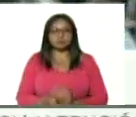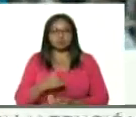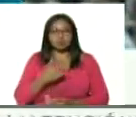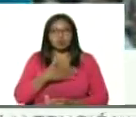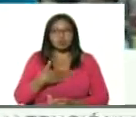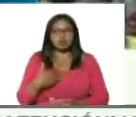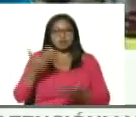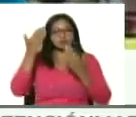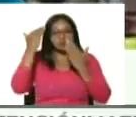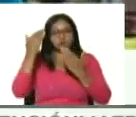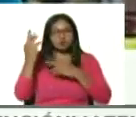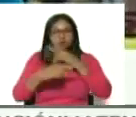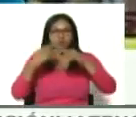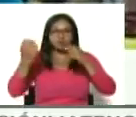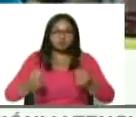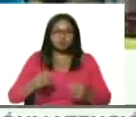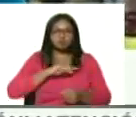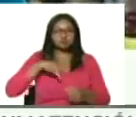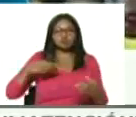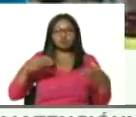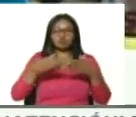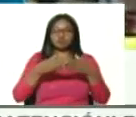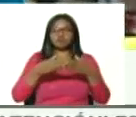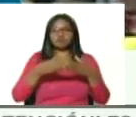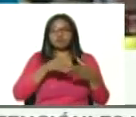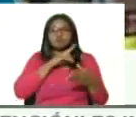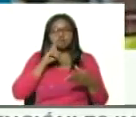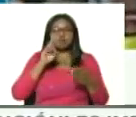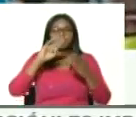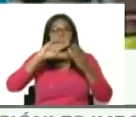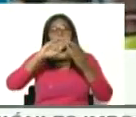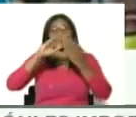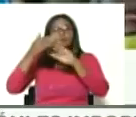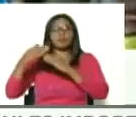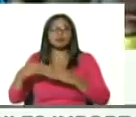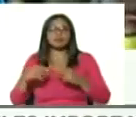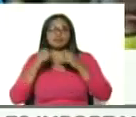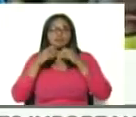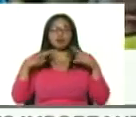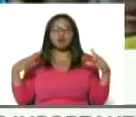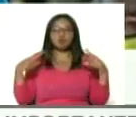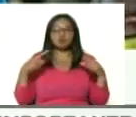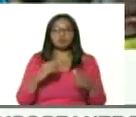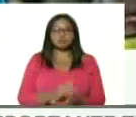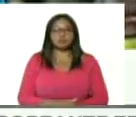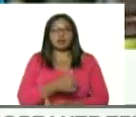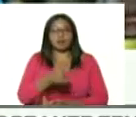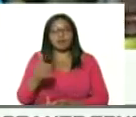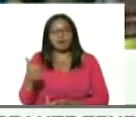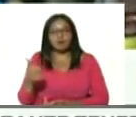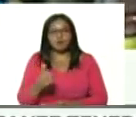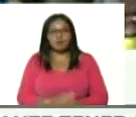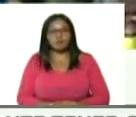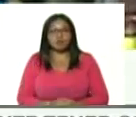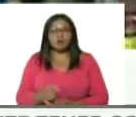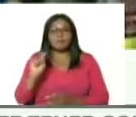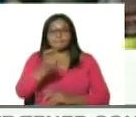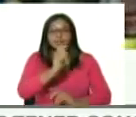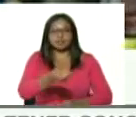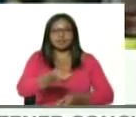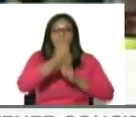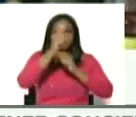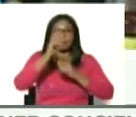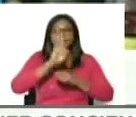saludo revolucionario en nombre de la comuna Guaycamacuto, de los comuneros y comuneras y de los pescadores